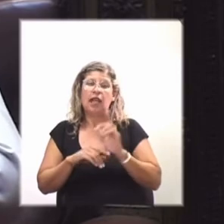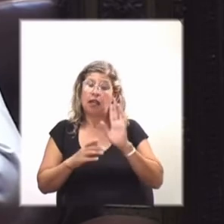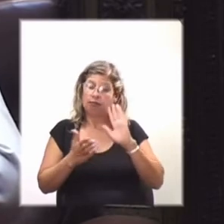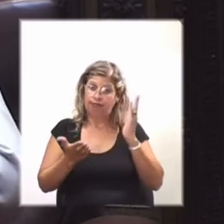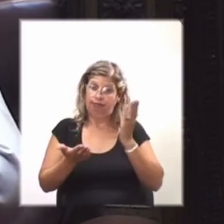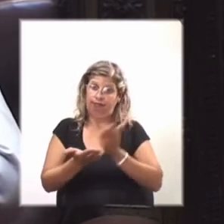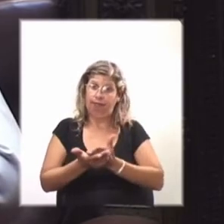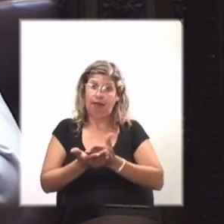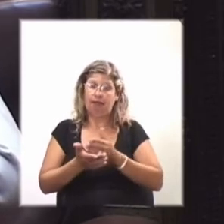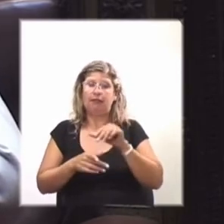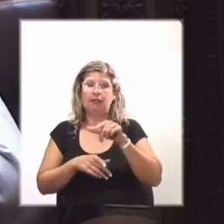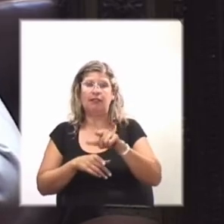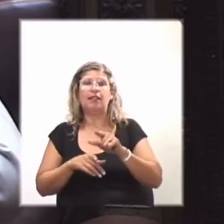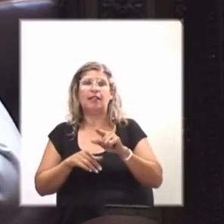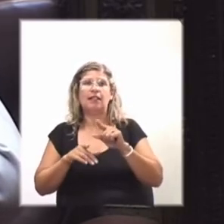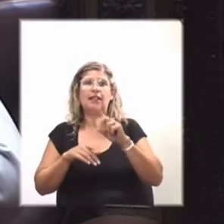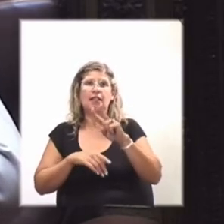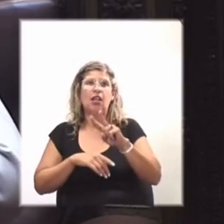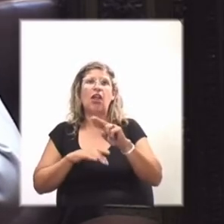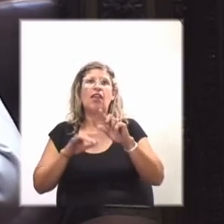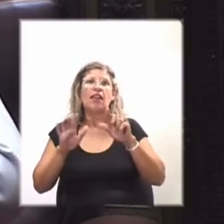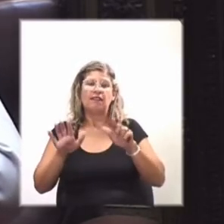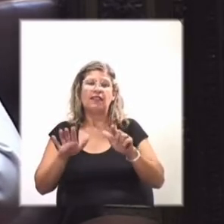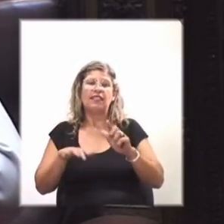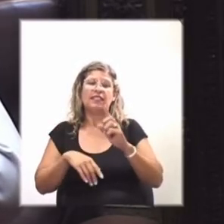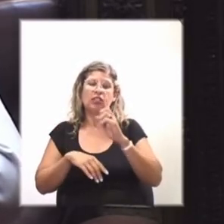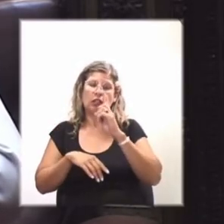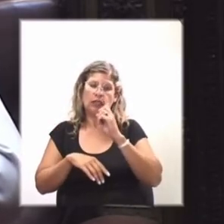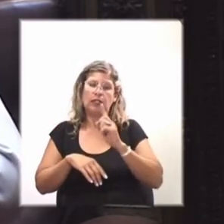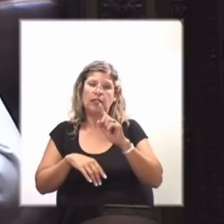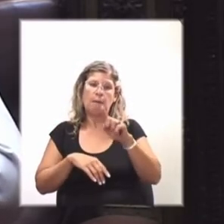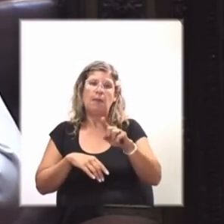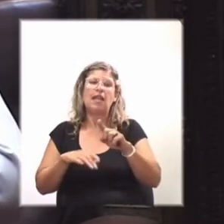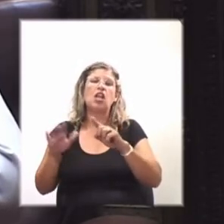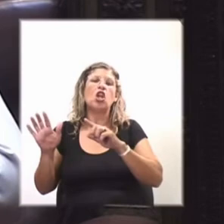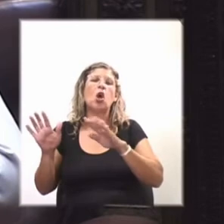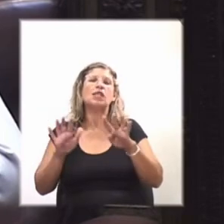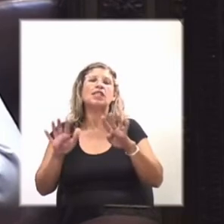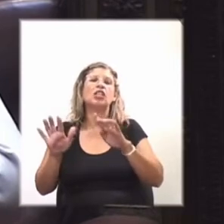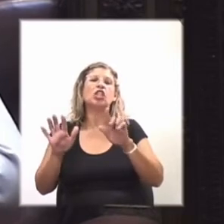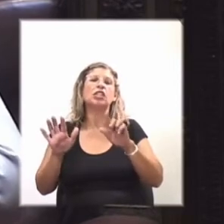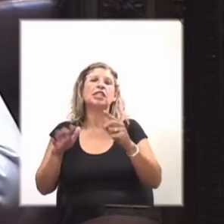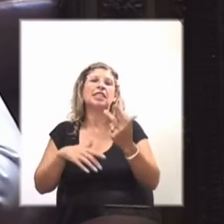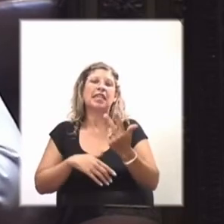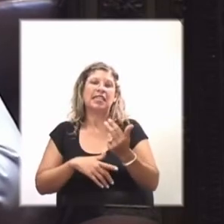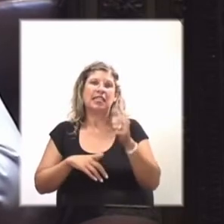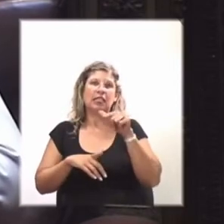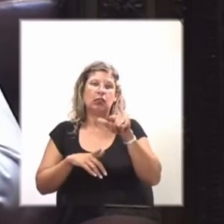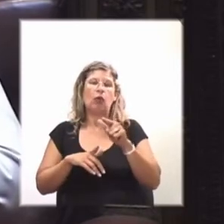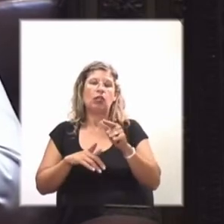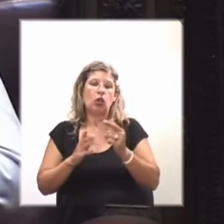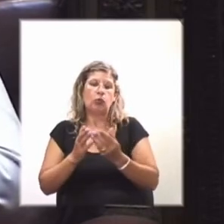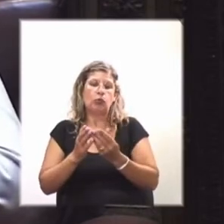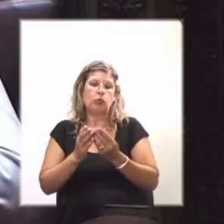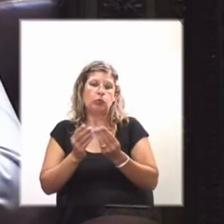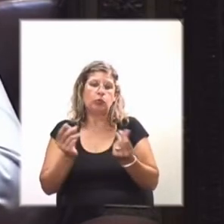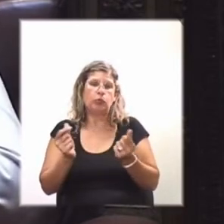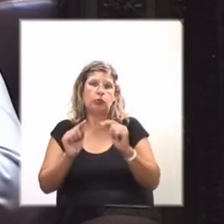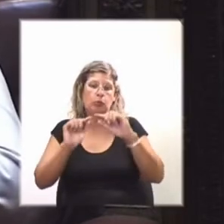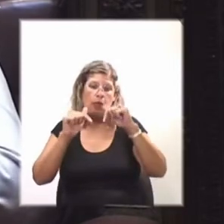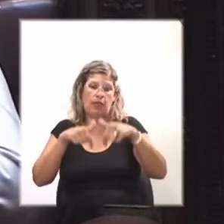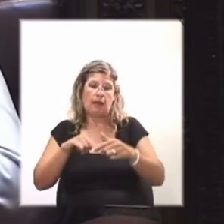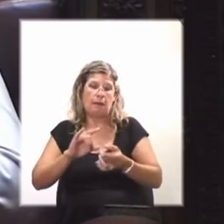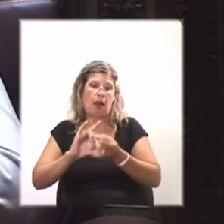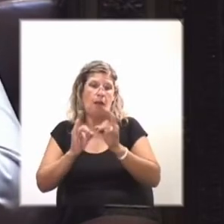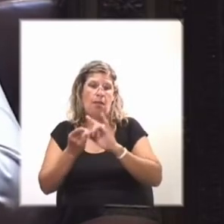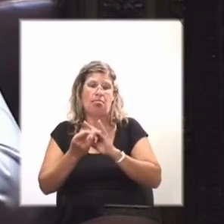de Estado del 27 de junio de 1973, con la disolución de este mismo